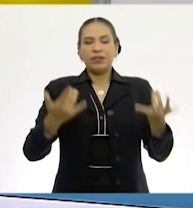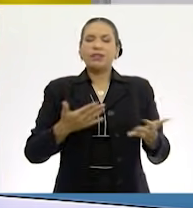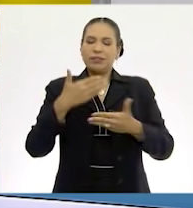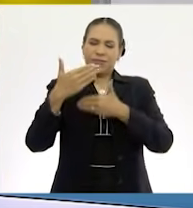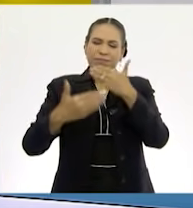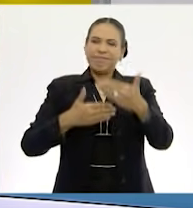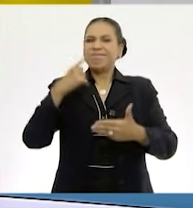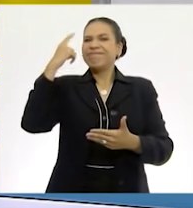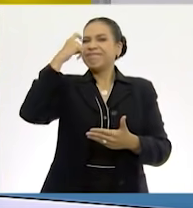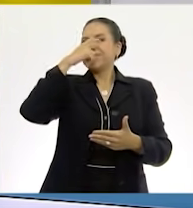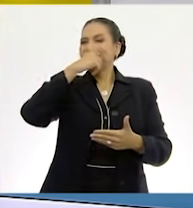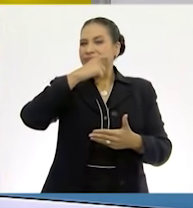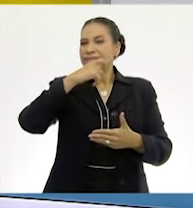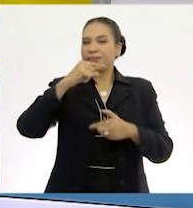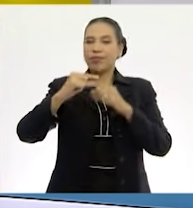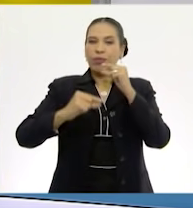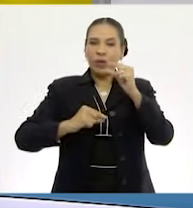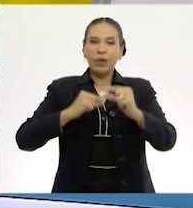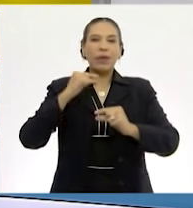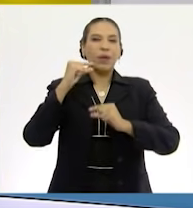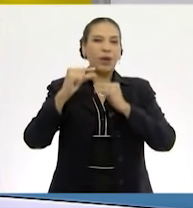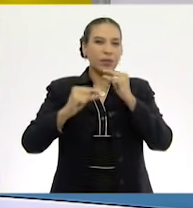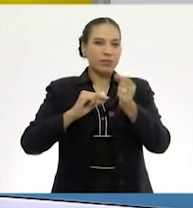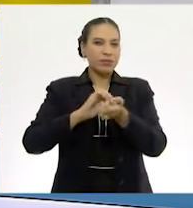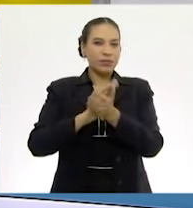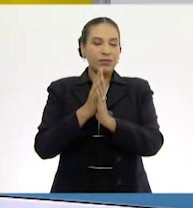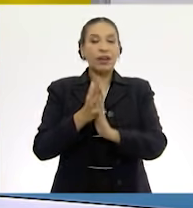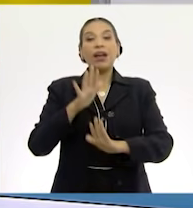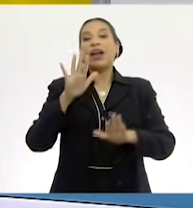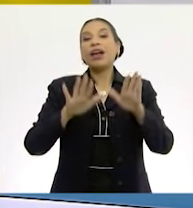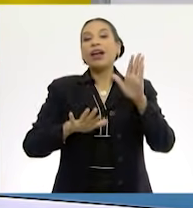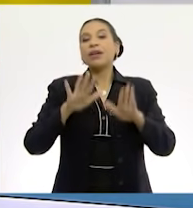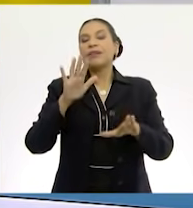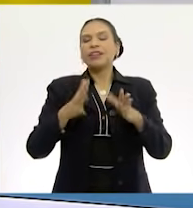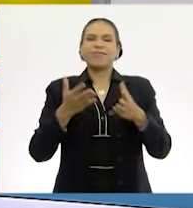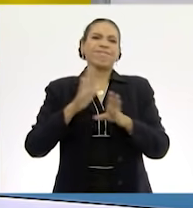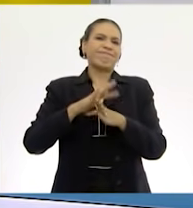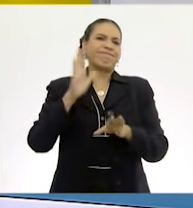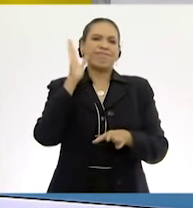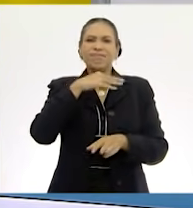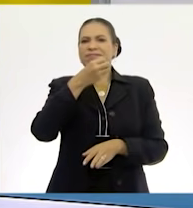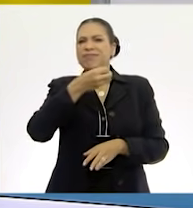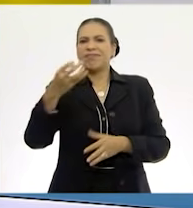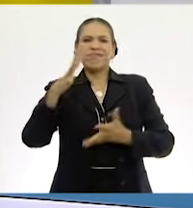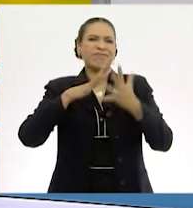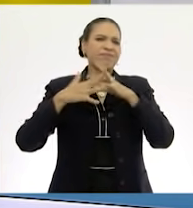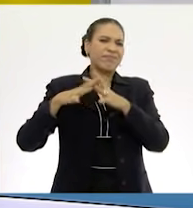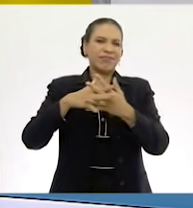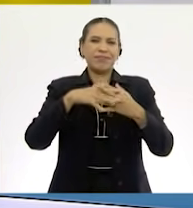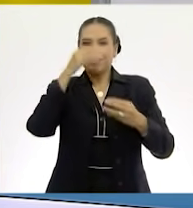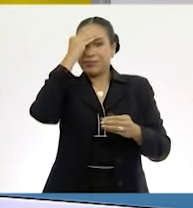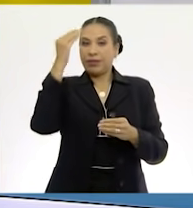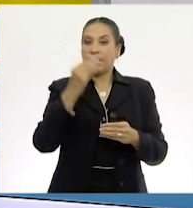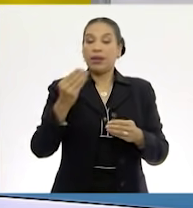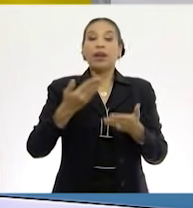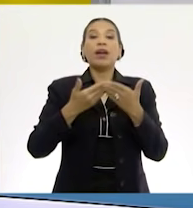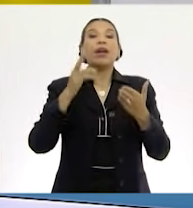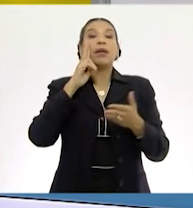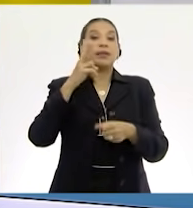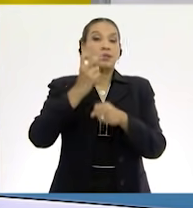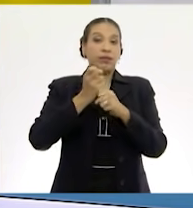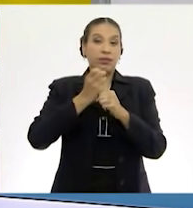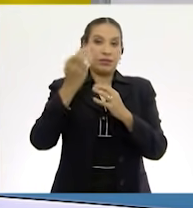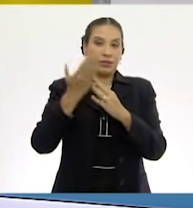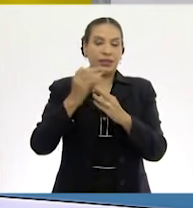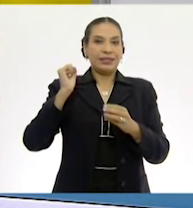muy complejos que se van dando poco a poco. Muchas veces se dan de formas desordenadas y hasta caóticas. Y vamos a ver que la segunda